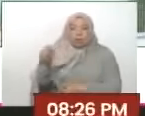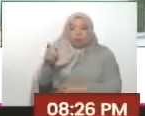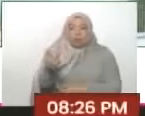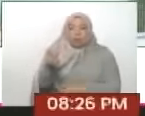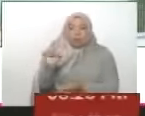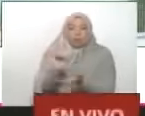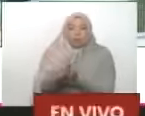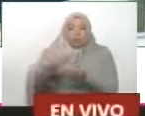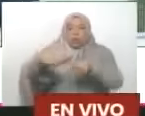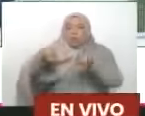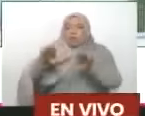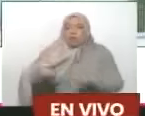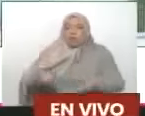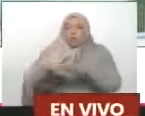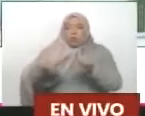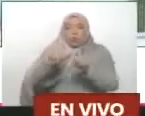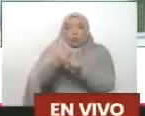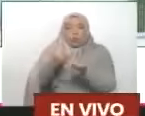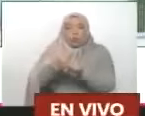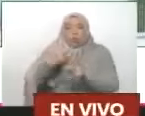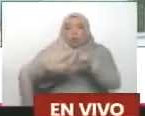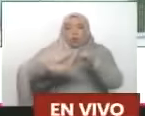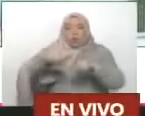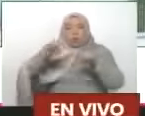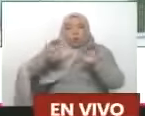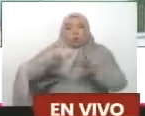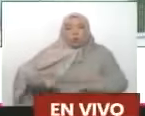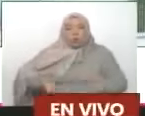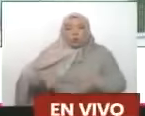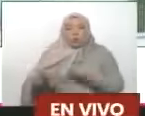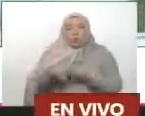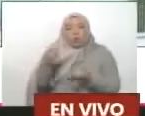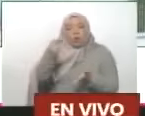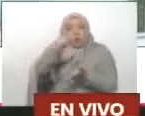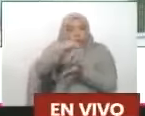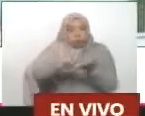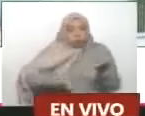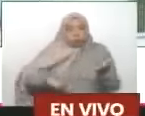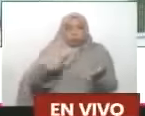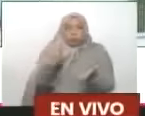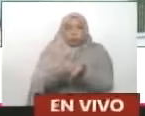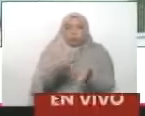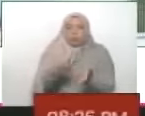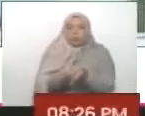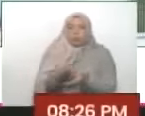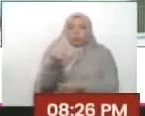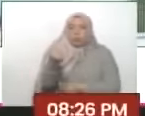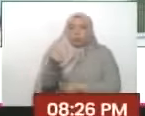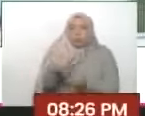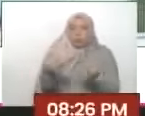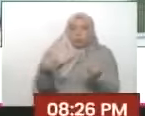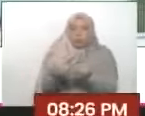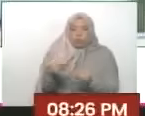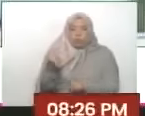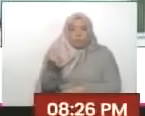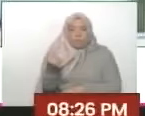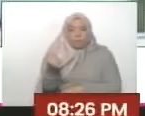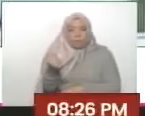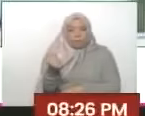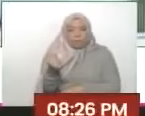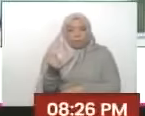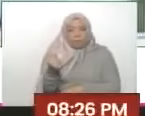otro abandonaron todas las obras que estaban contratadas y que se había avanzado con adelantos en pago.